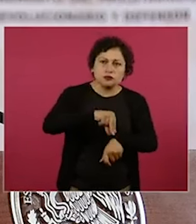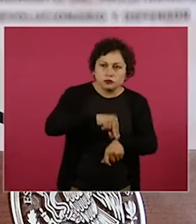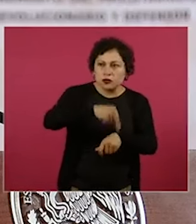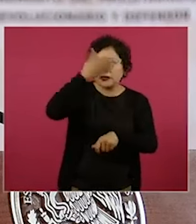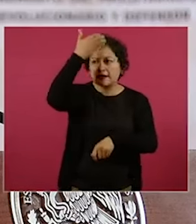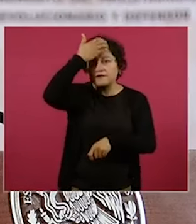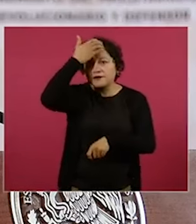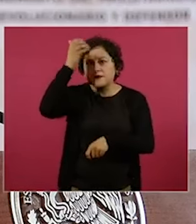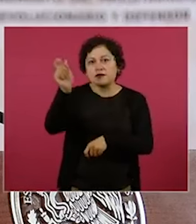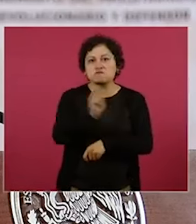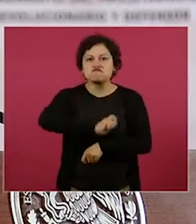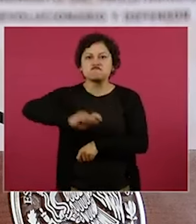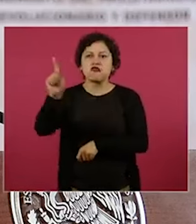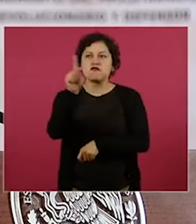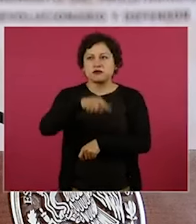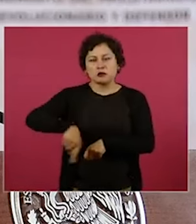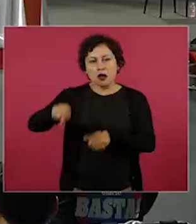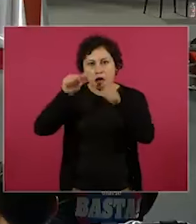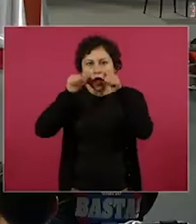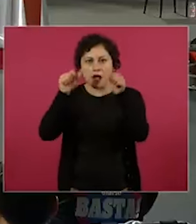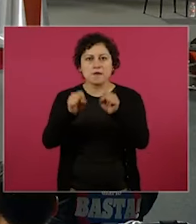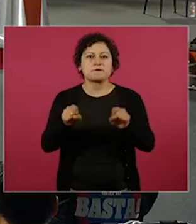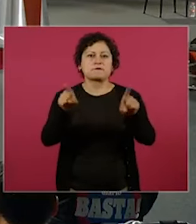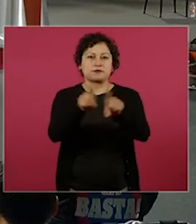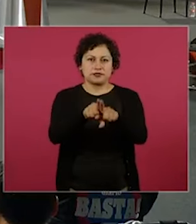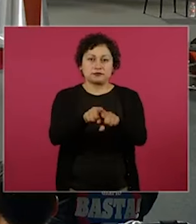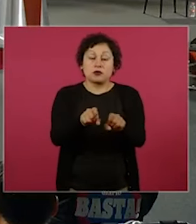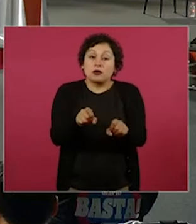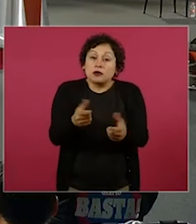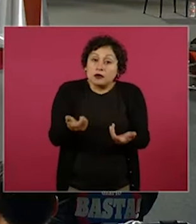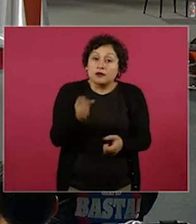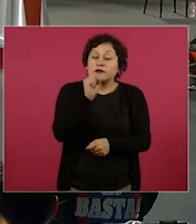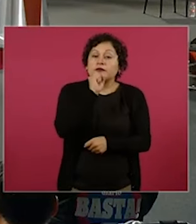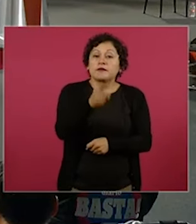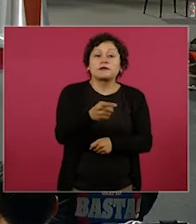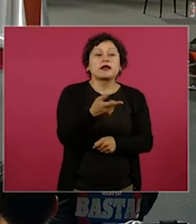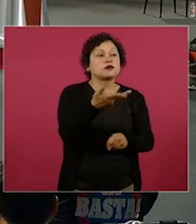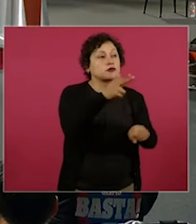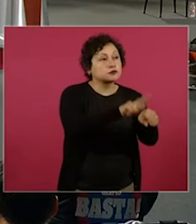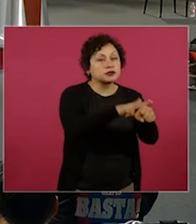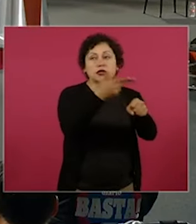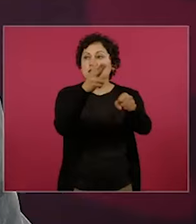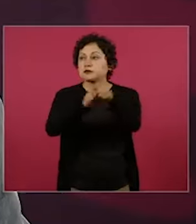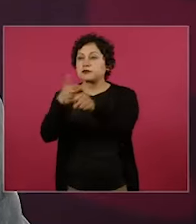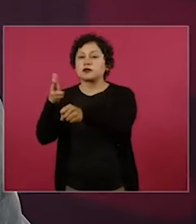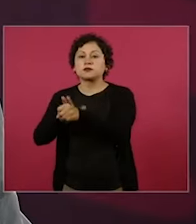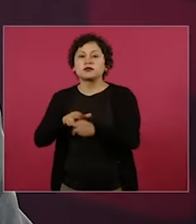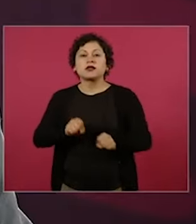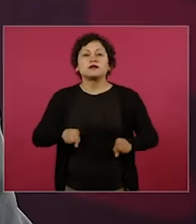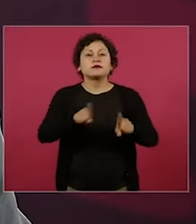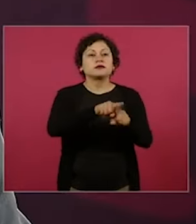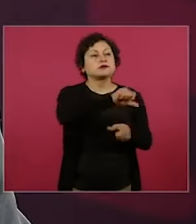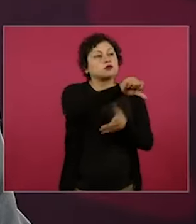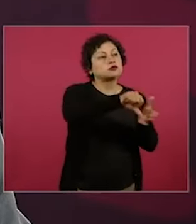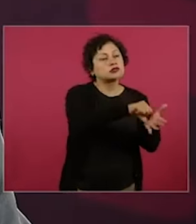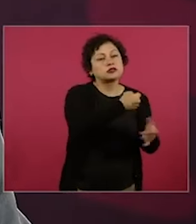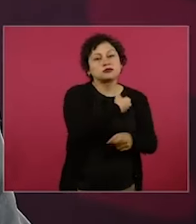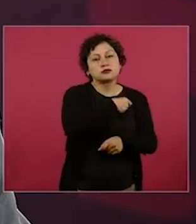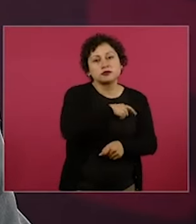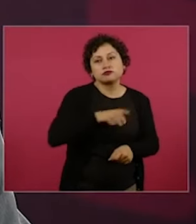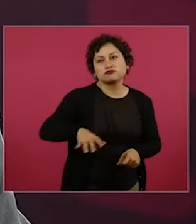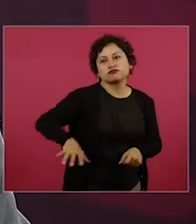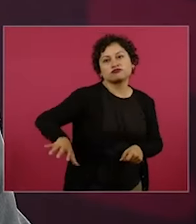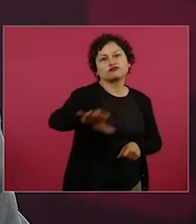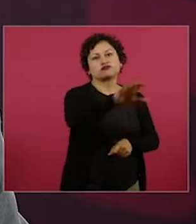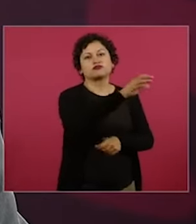merecen. Que las unidades médicas cuenten con el equipamiento médico necesario, que el abasto de medicamentos y material